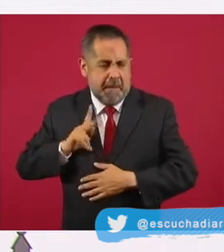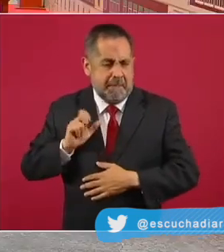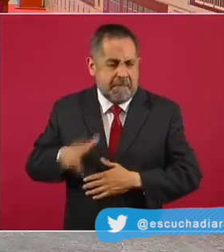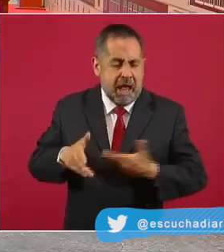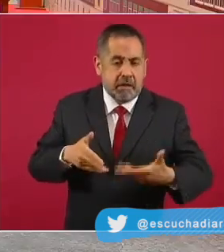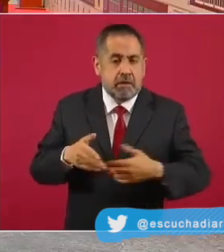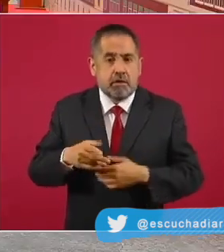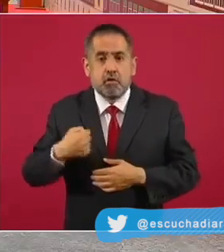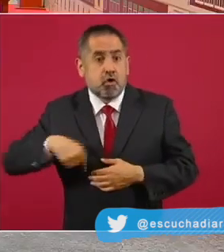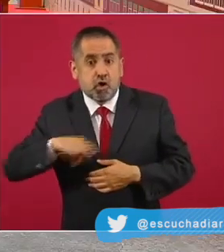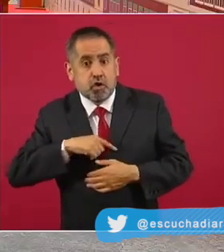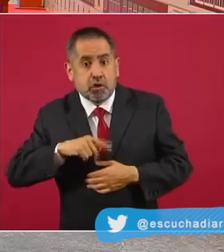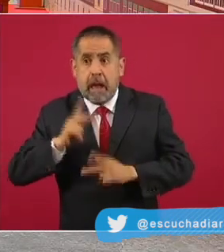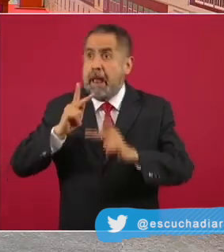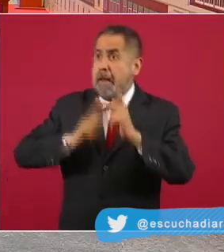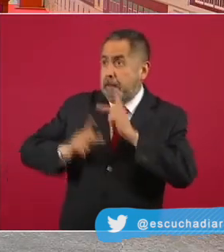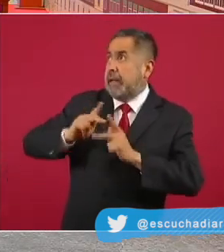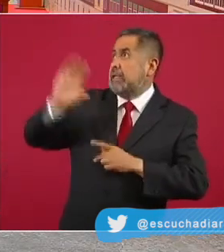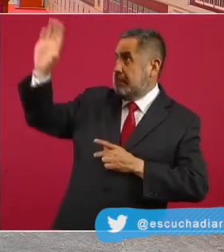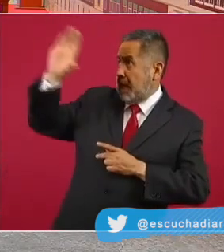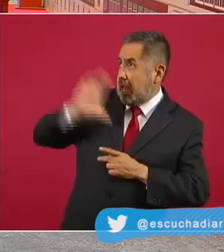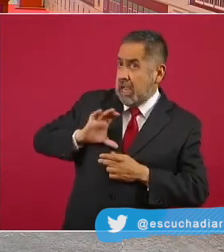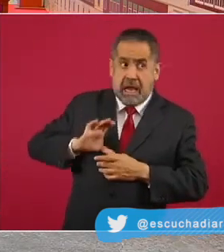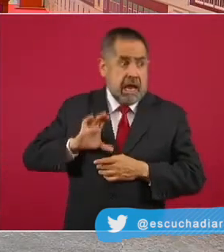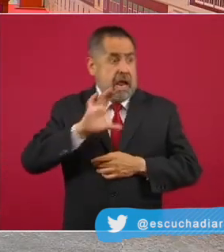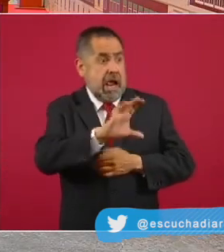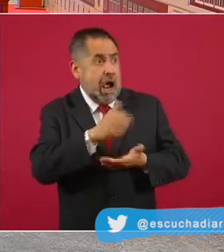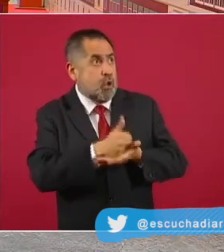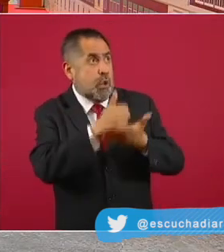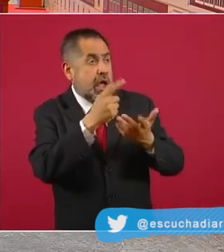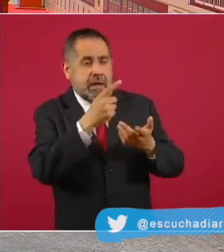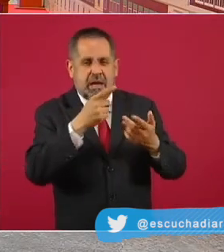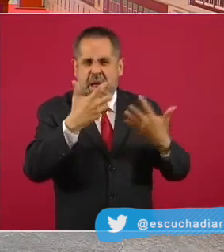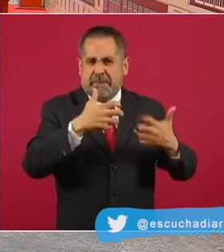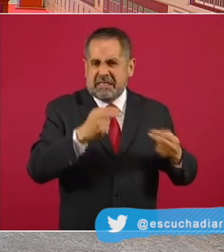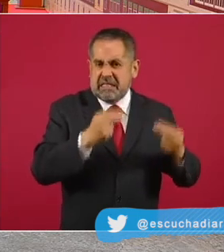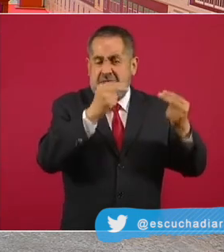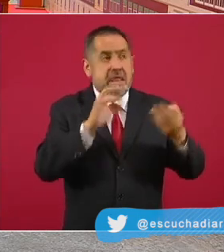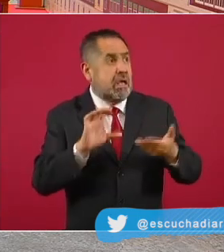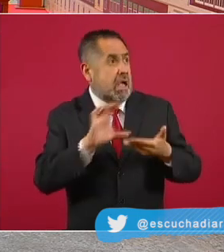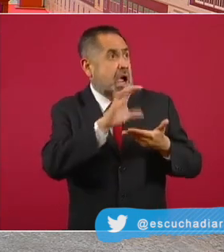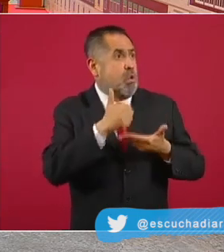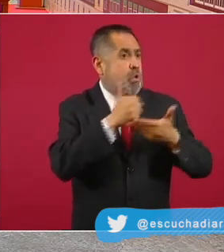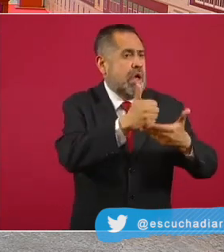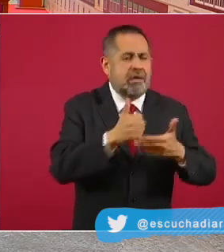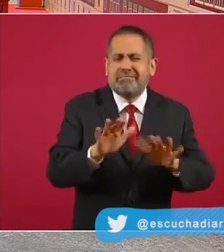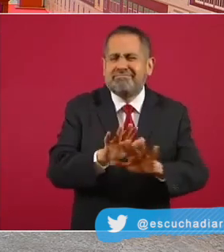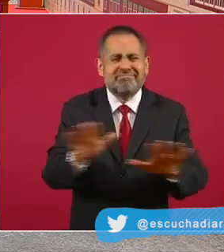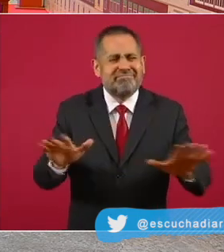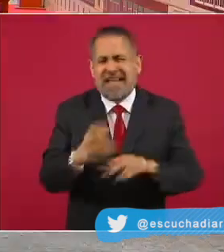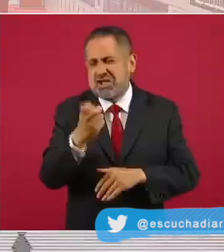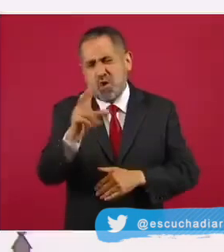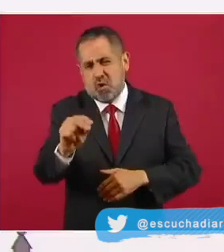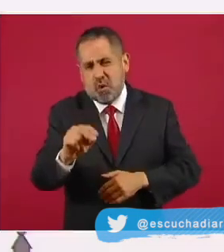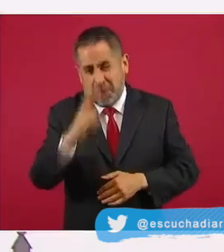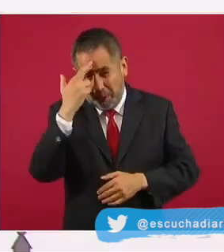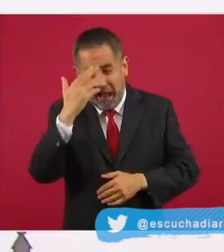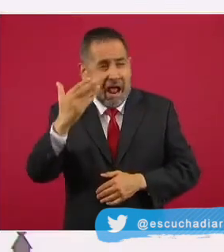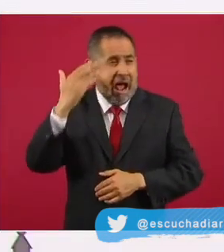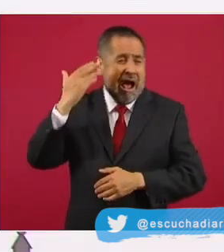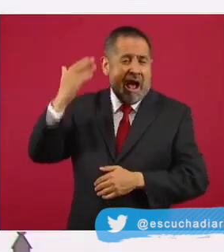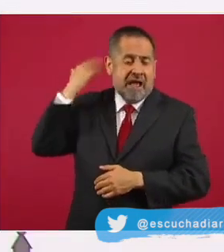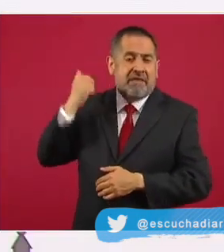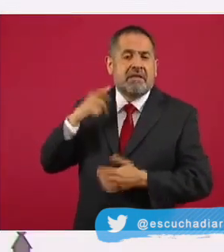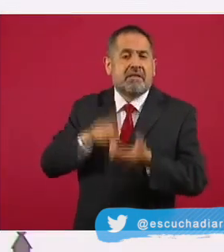de endeudar al pueblo para rescatar a los de arriba, como se hizo cuando